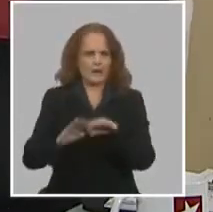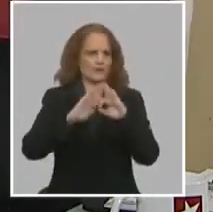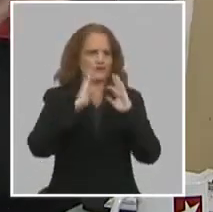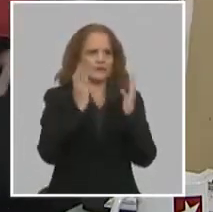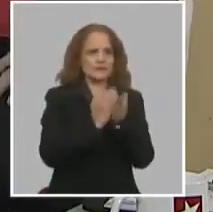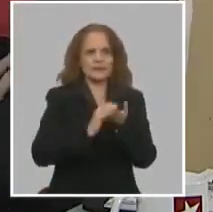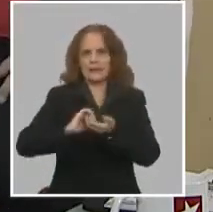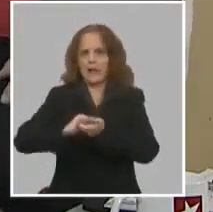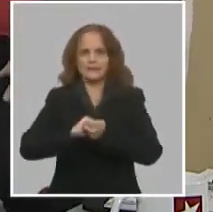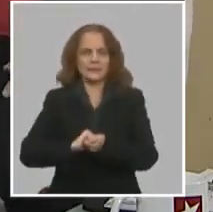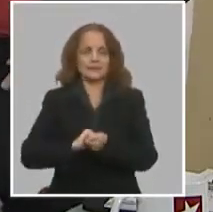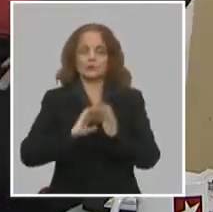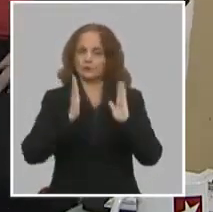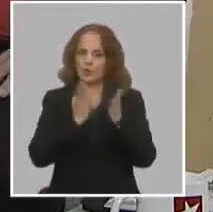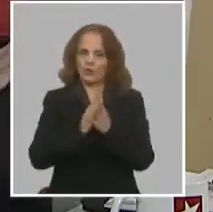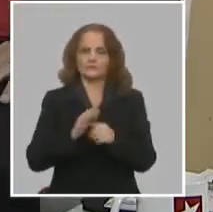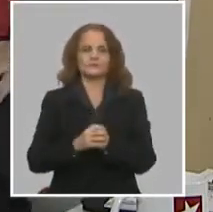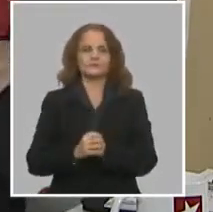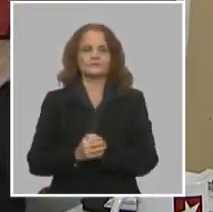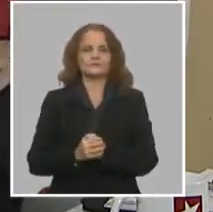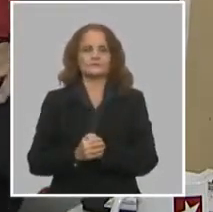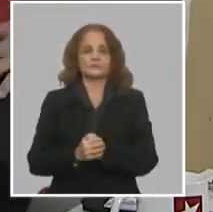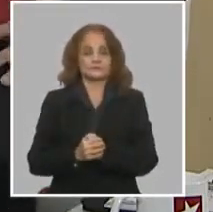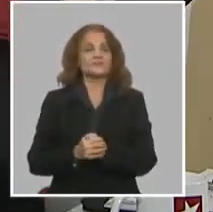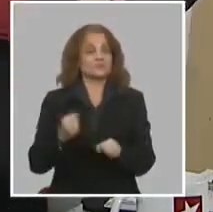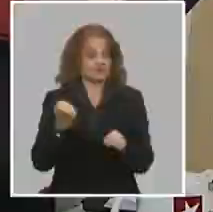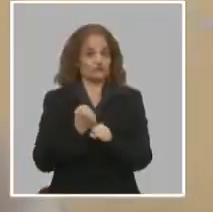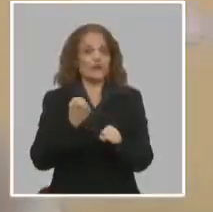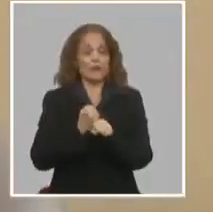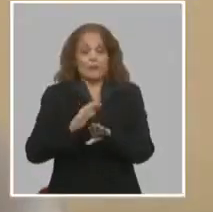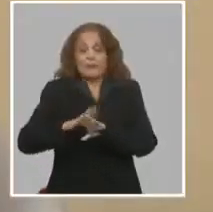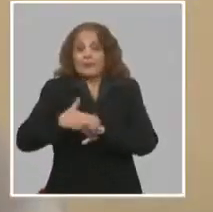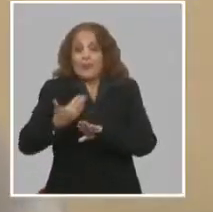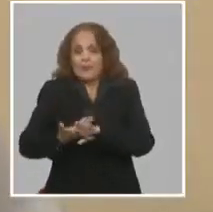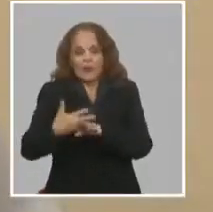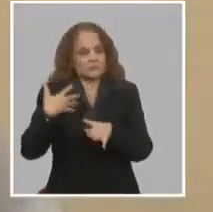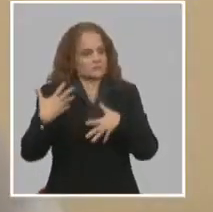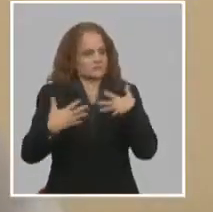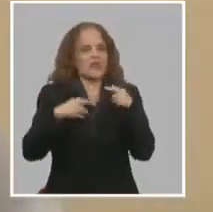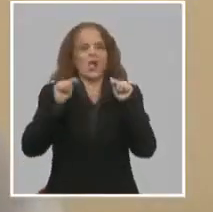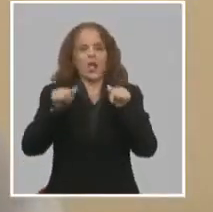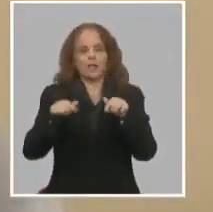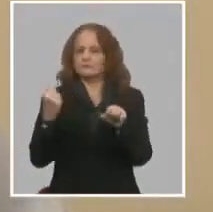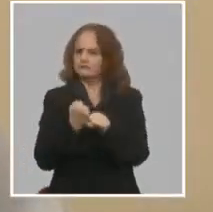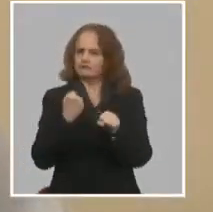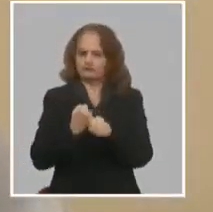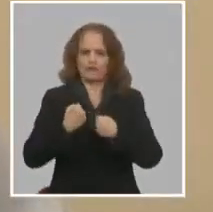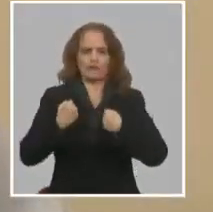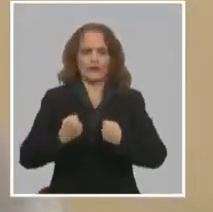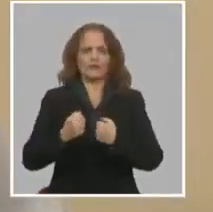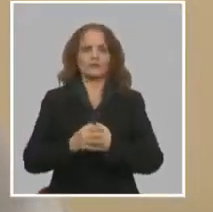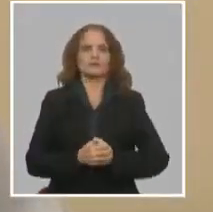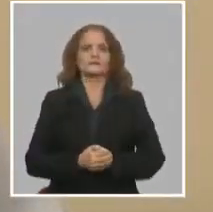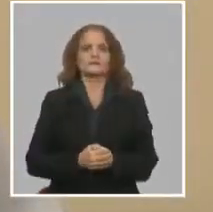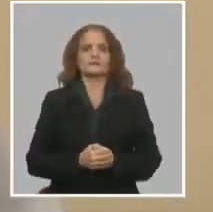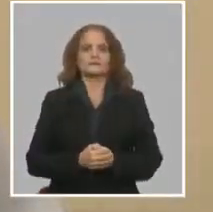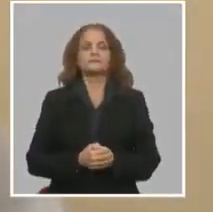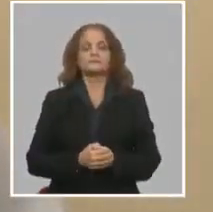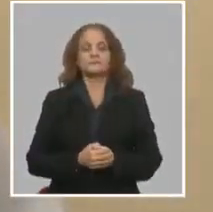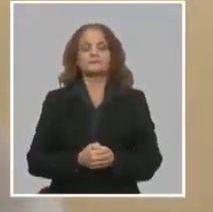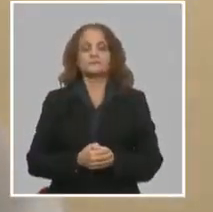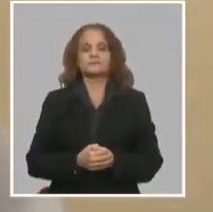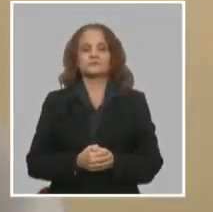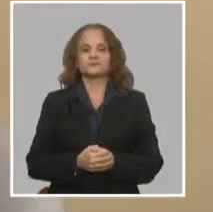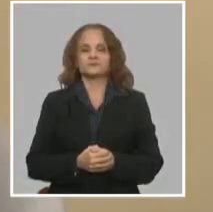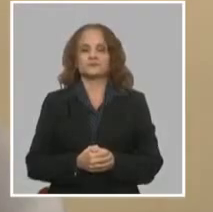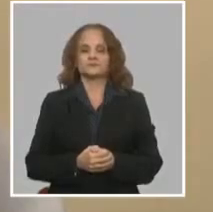duda compromete mucho. Claro. Imagino las largas horas, pero al final la satisfacción de poder estar ahí en ese combate, ¿no? Así es.